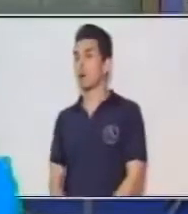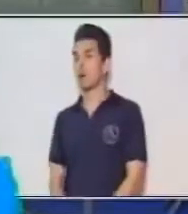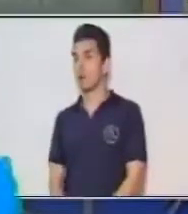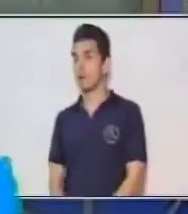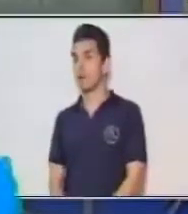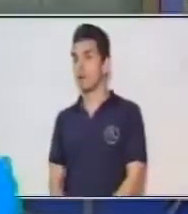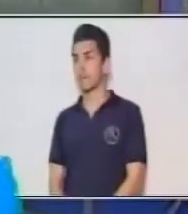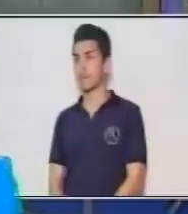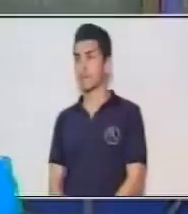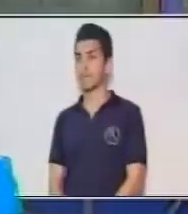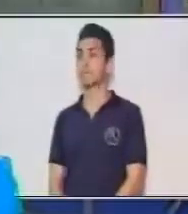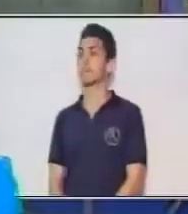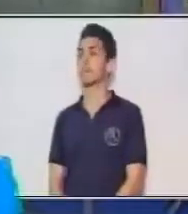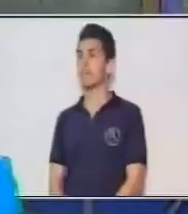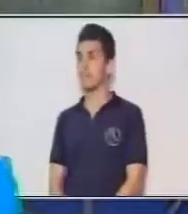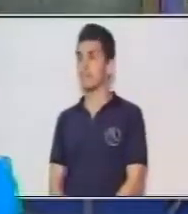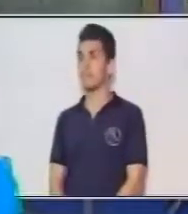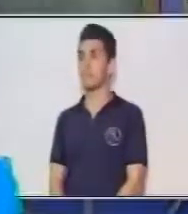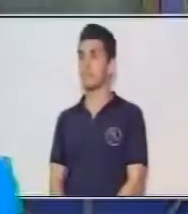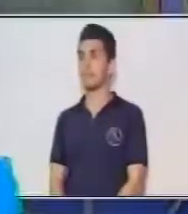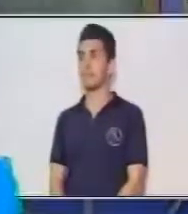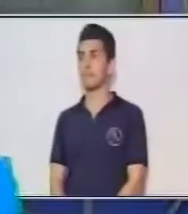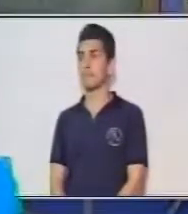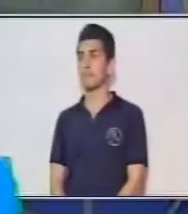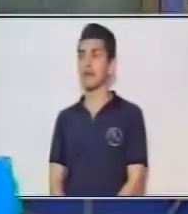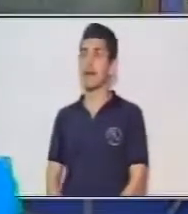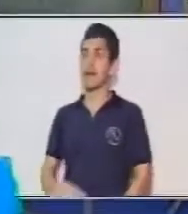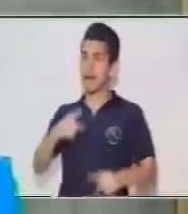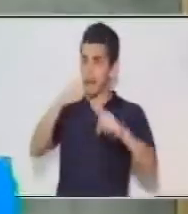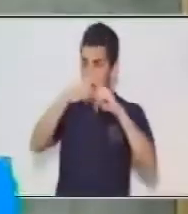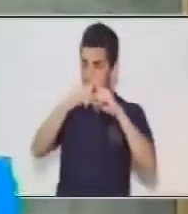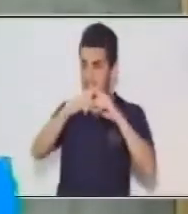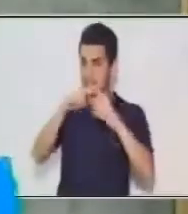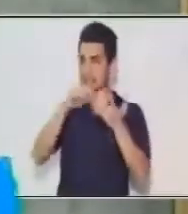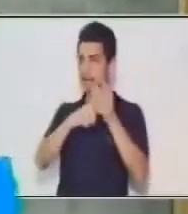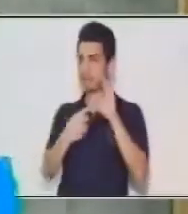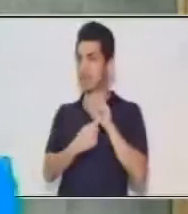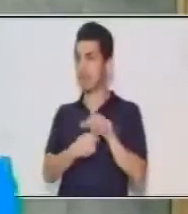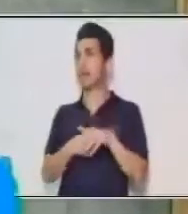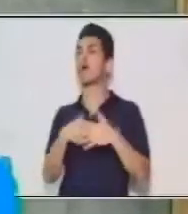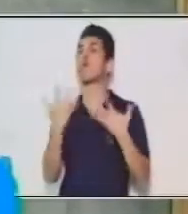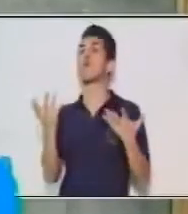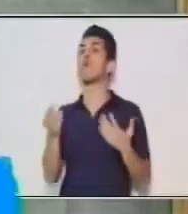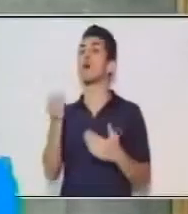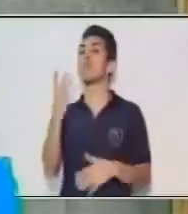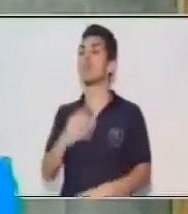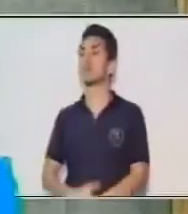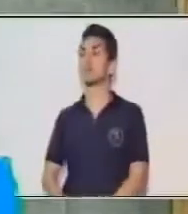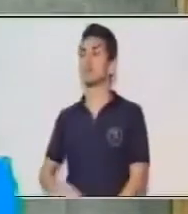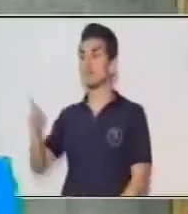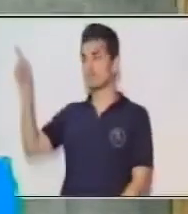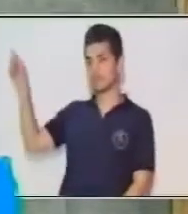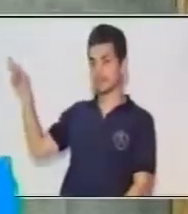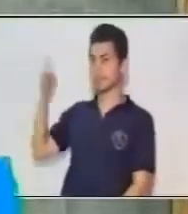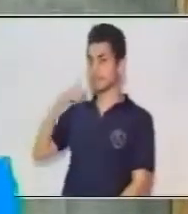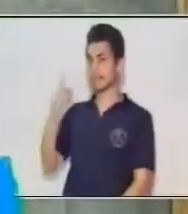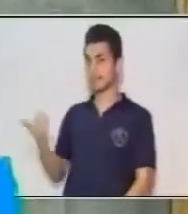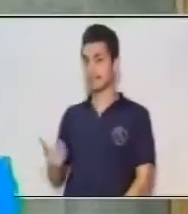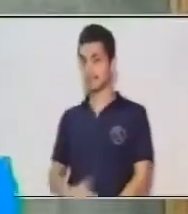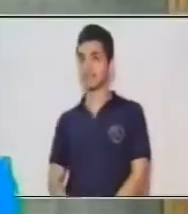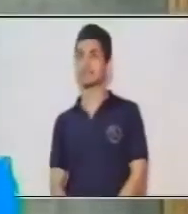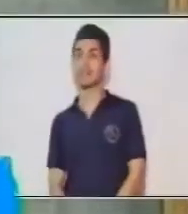Muy bien, decimos que una X es equivalente a ¿cuánto? Muy bien, ya lo